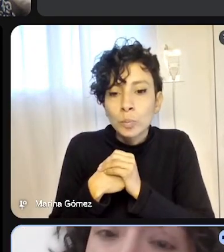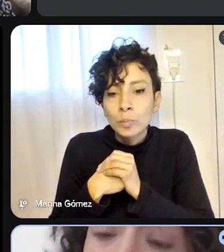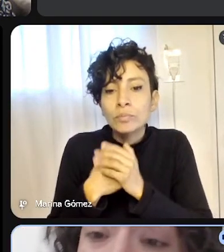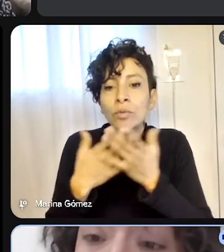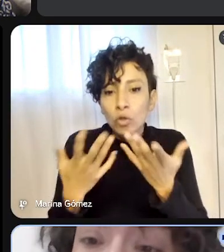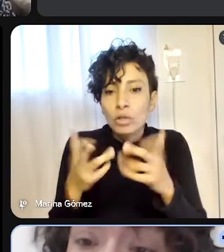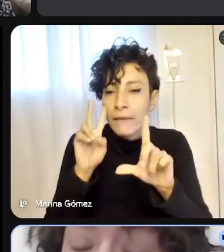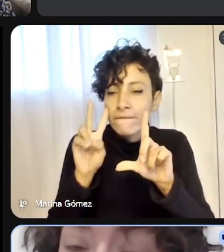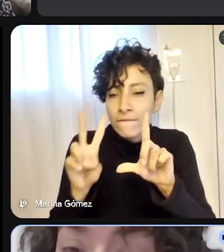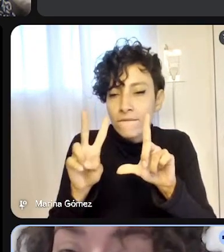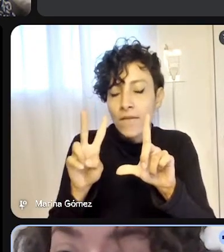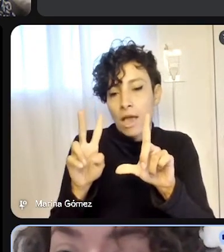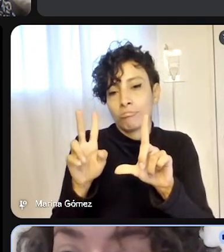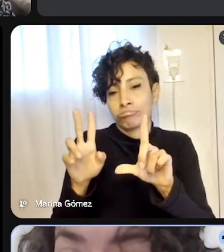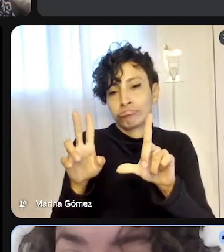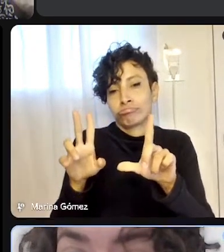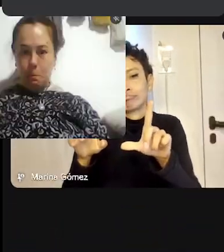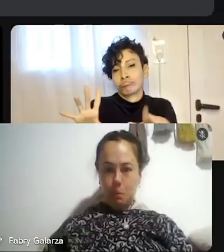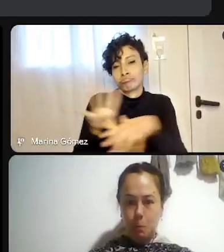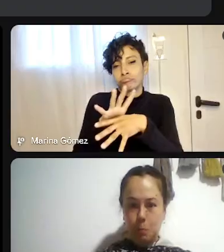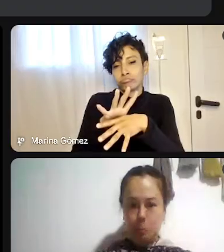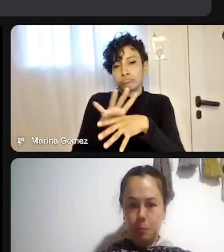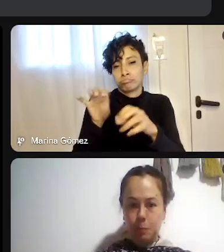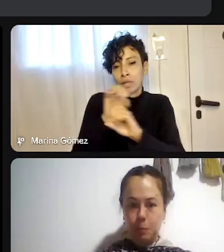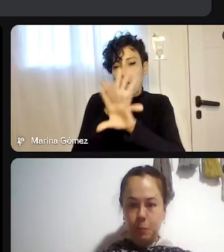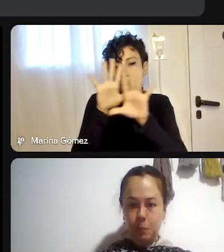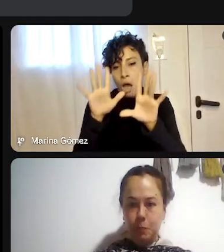Así podemos ver cómo resuelve ella.